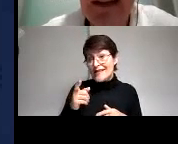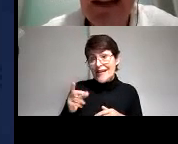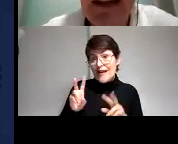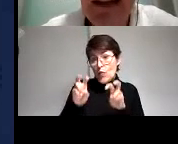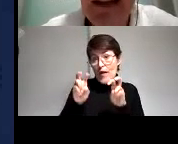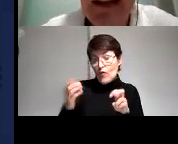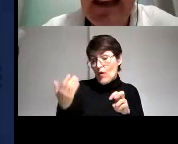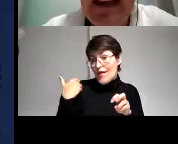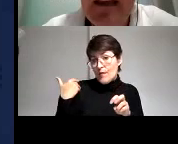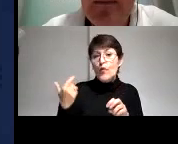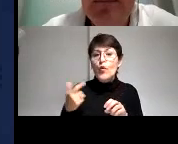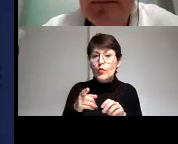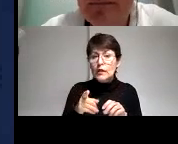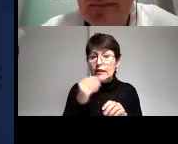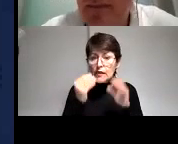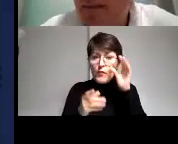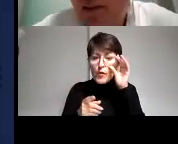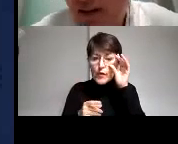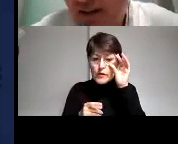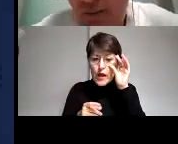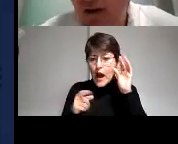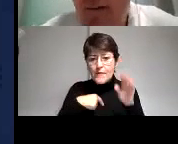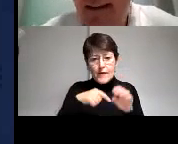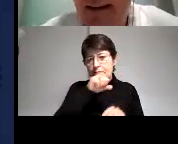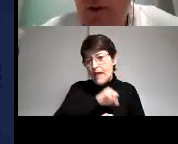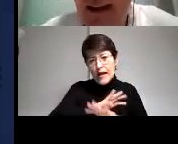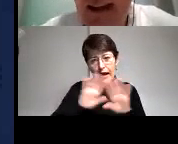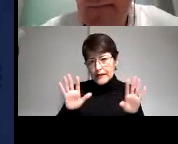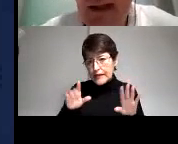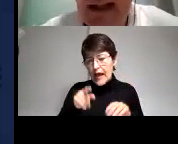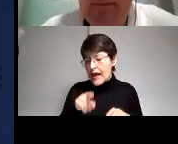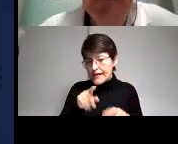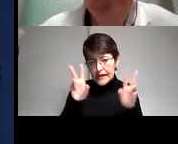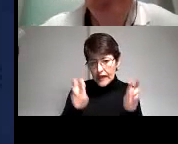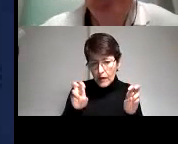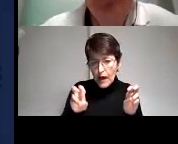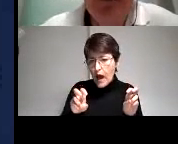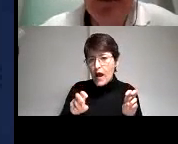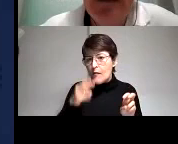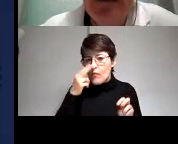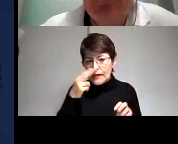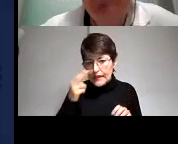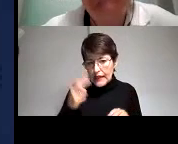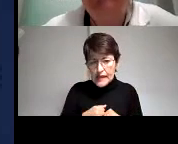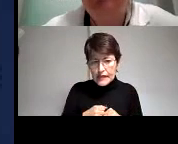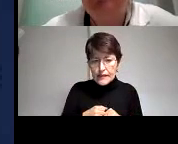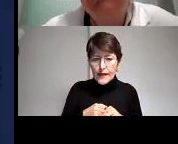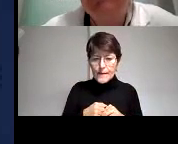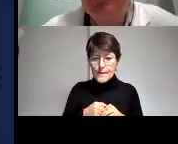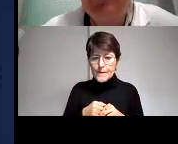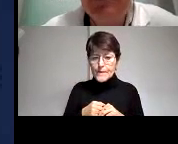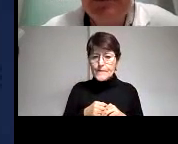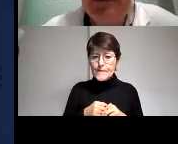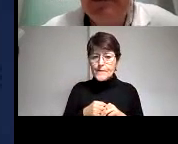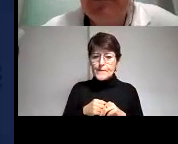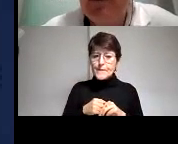poquito y a mí me apasiona este mundo, la verdad, porque realmente te está abriendo las puertas o te está